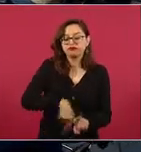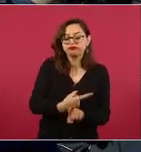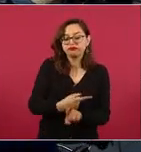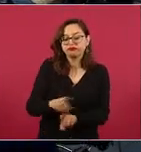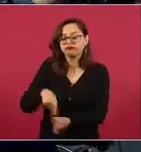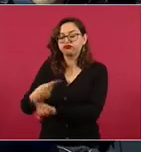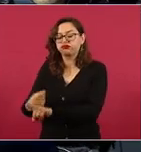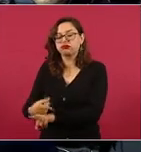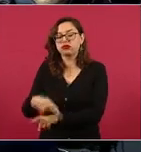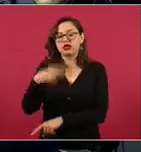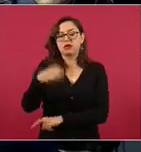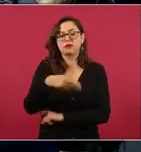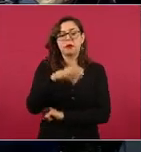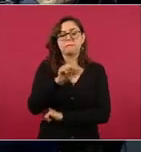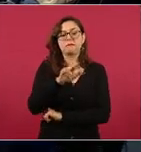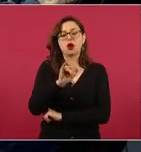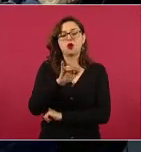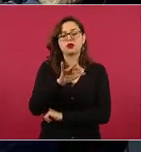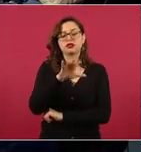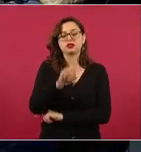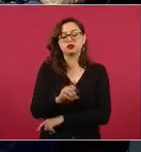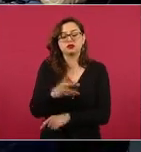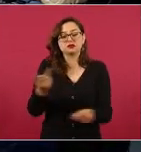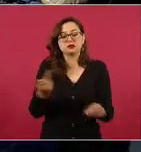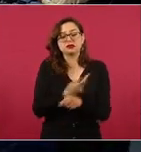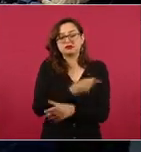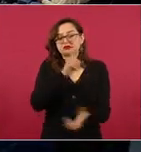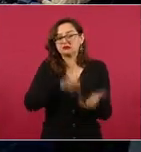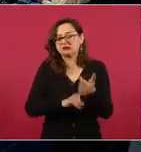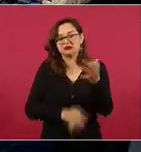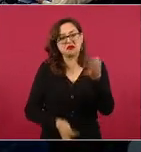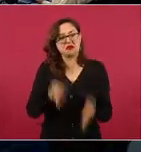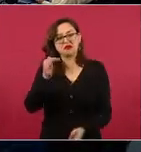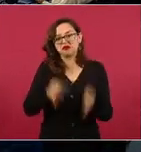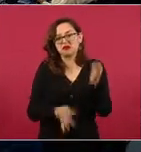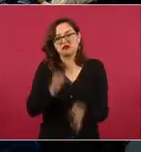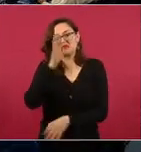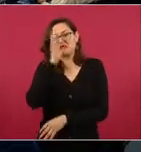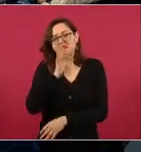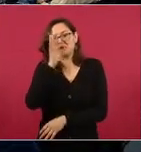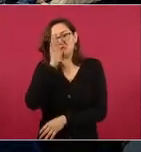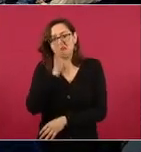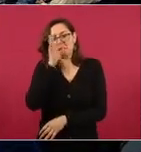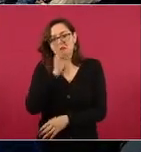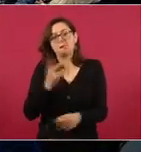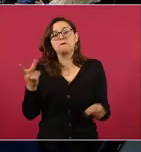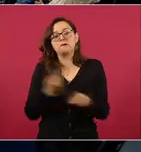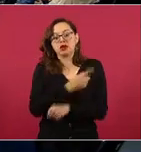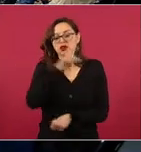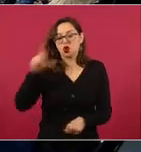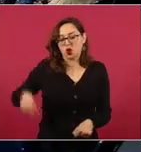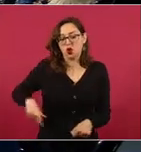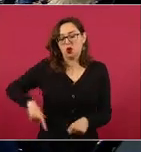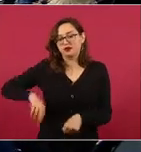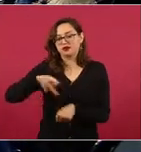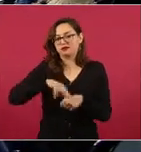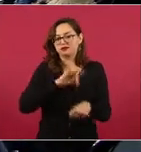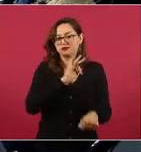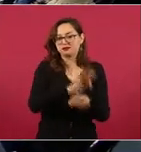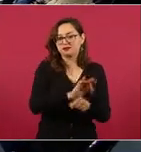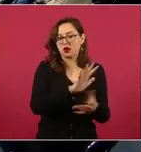Esteban Gorjón, siguen las irregularidades, pues se asume que está protegido por el todavía gobernador del estado, y ante